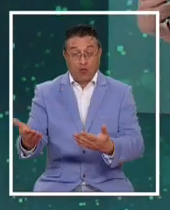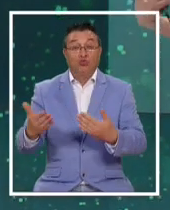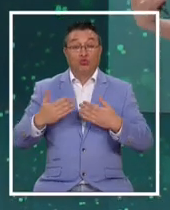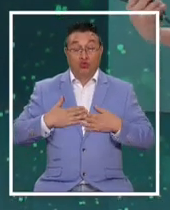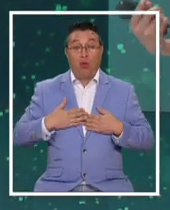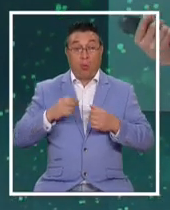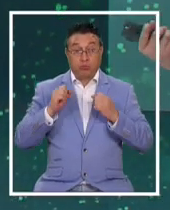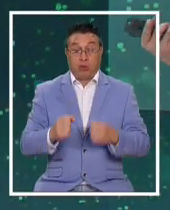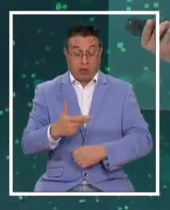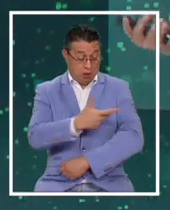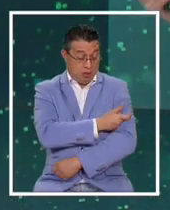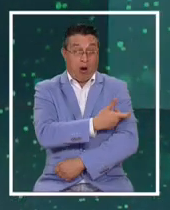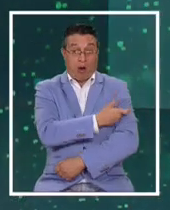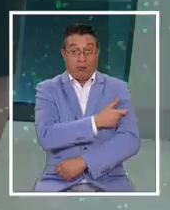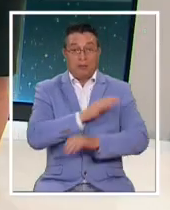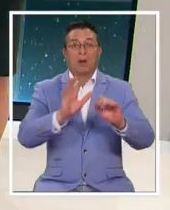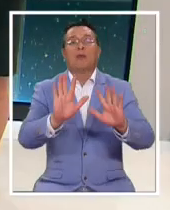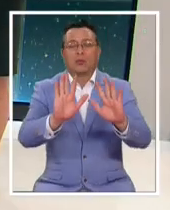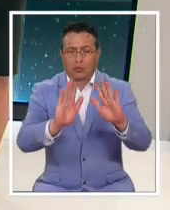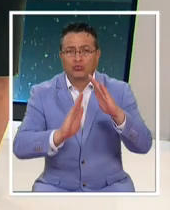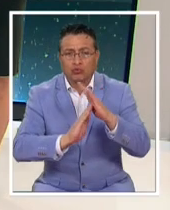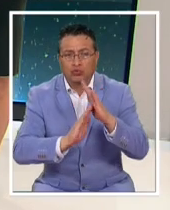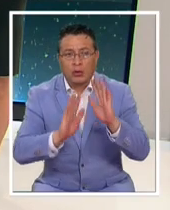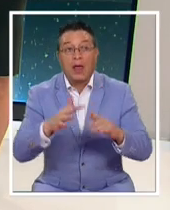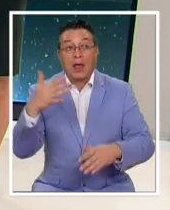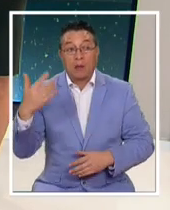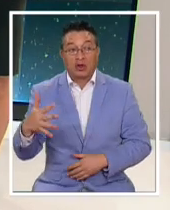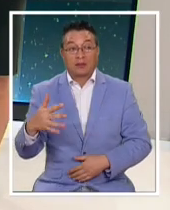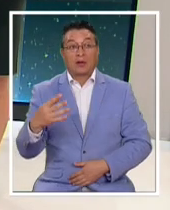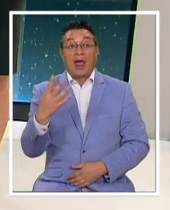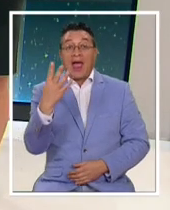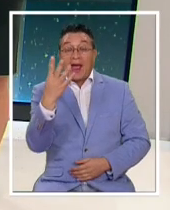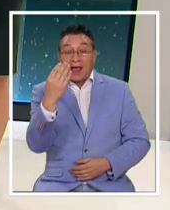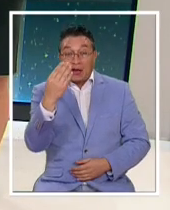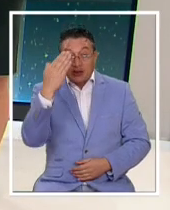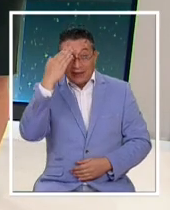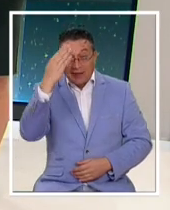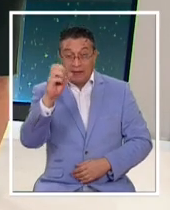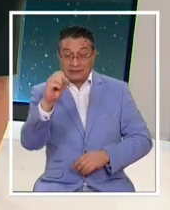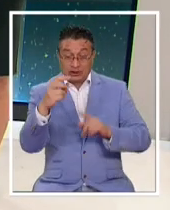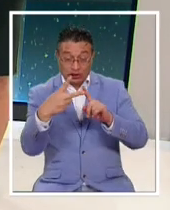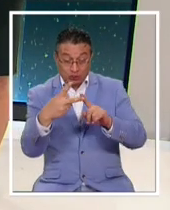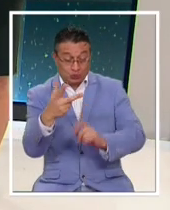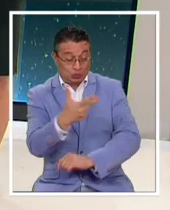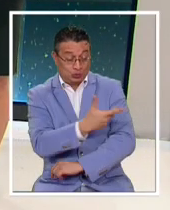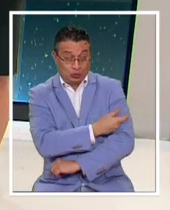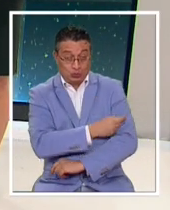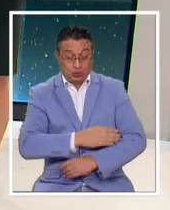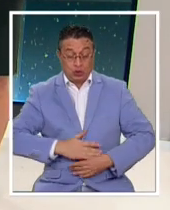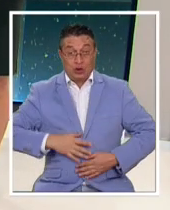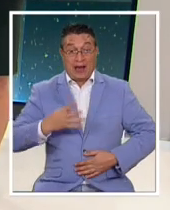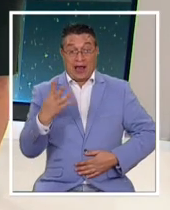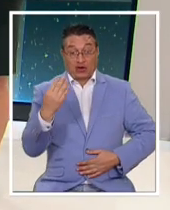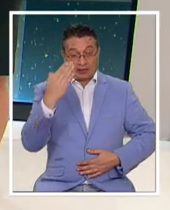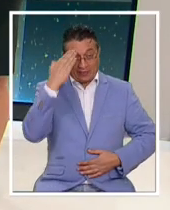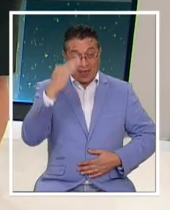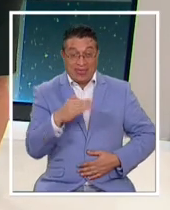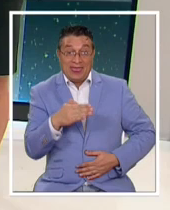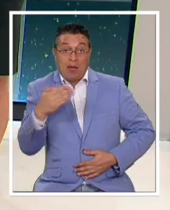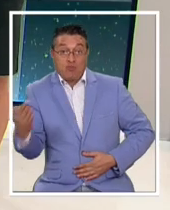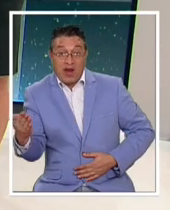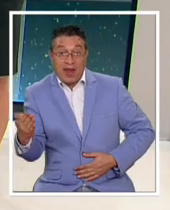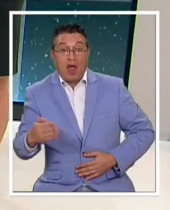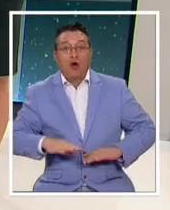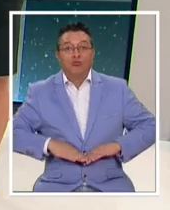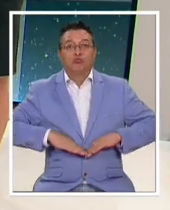contagiarnos estando vacunados. Antes de eso, el dato es importante porque es 14 días después de la segunda dosis. Allí se adquiere esta inmunidad. Tal cual,